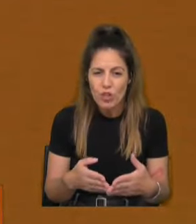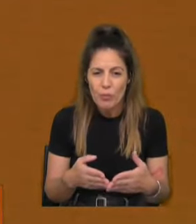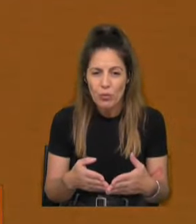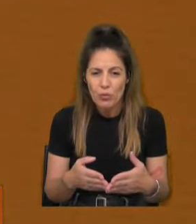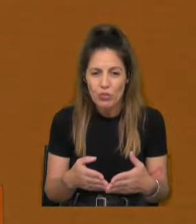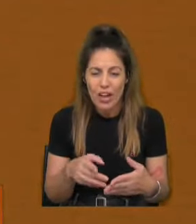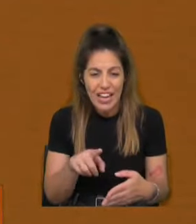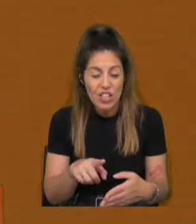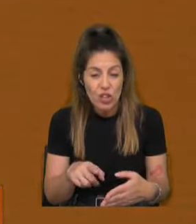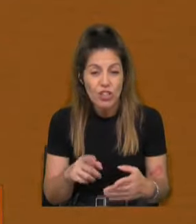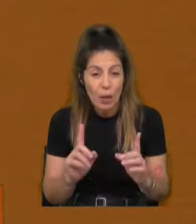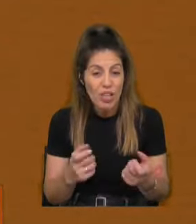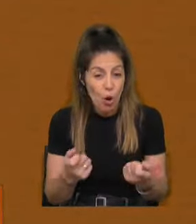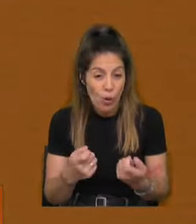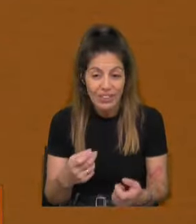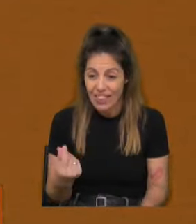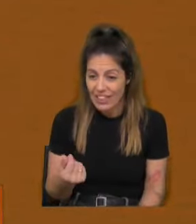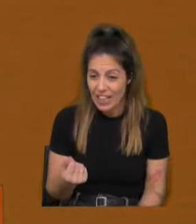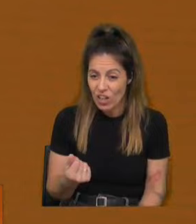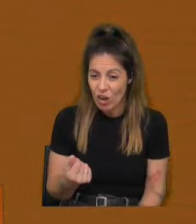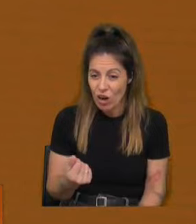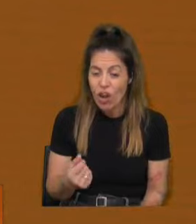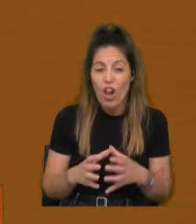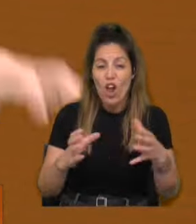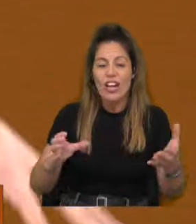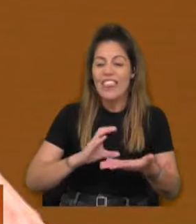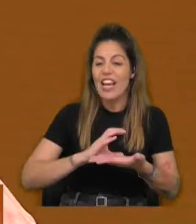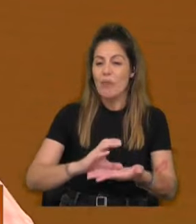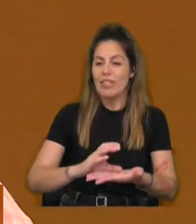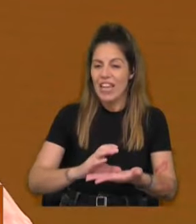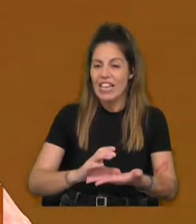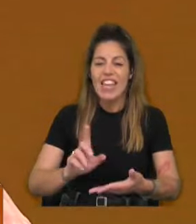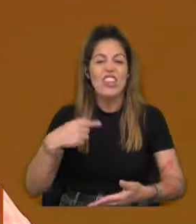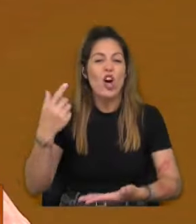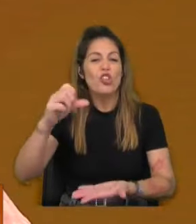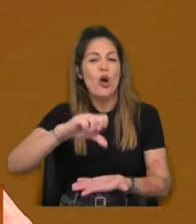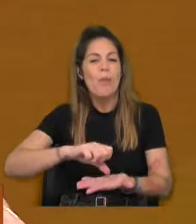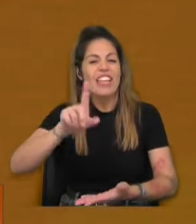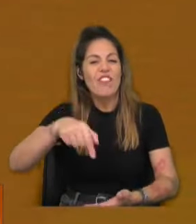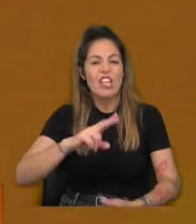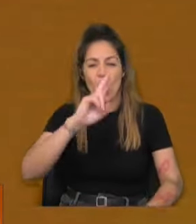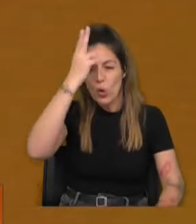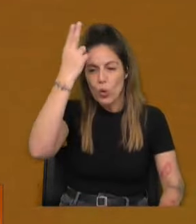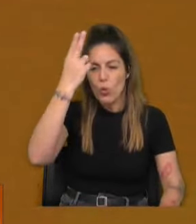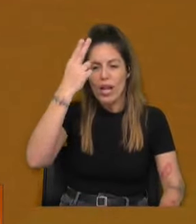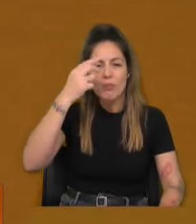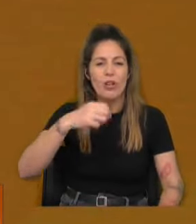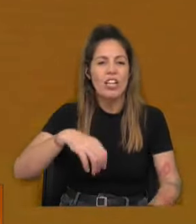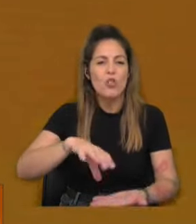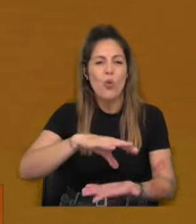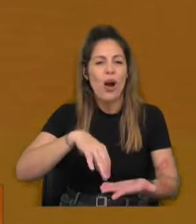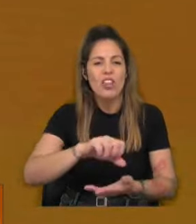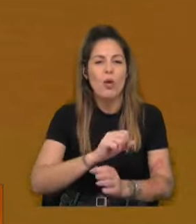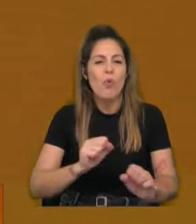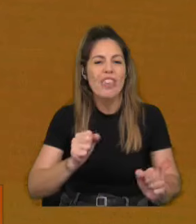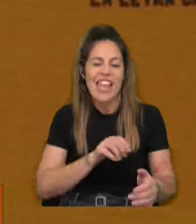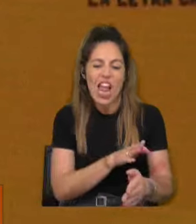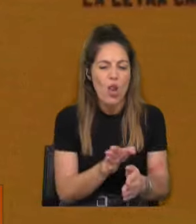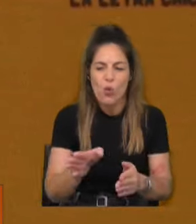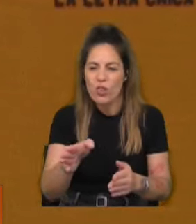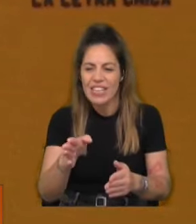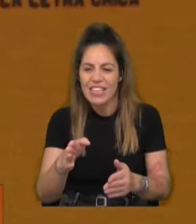sal eso no nos cuesta dinero tener a los grandes capitales incluso capitales extranjeros que vienen al Uruguay por considerar los paraísos fiscales donde pueden eludir